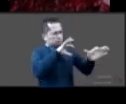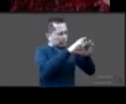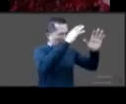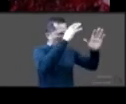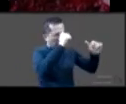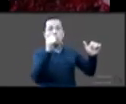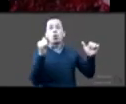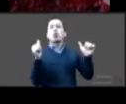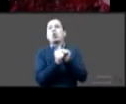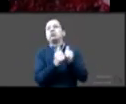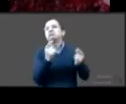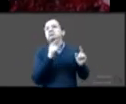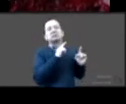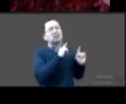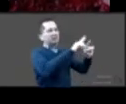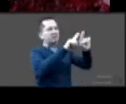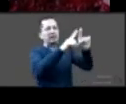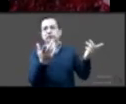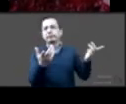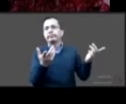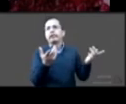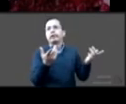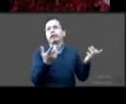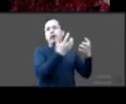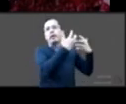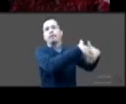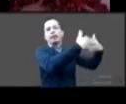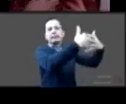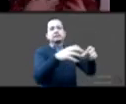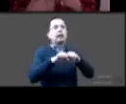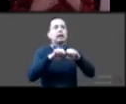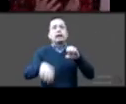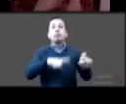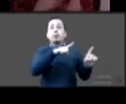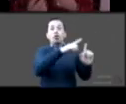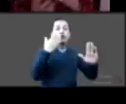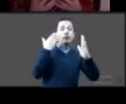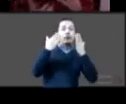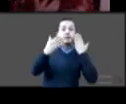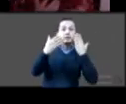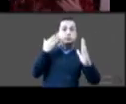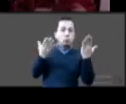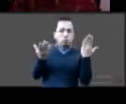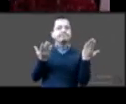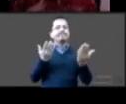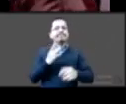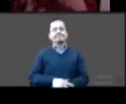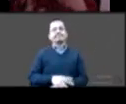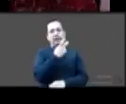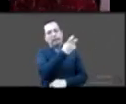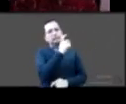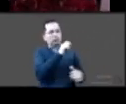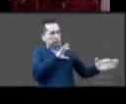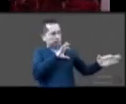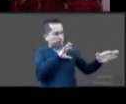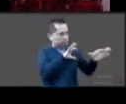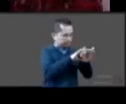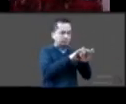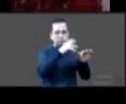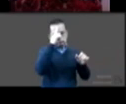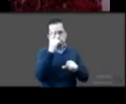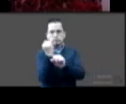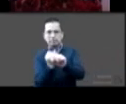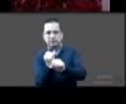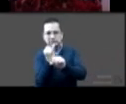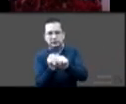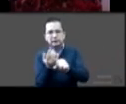con socios como Facebook, ¿no? O sea, digamos, socios en relación a la investigación,